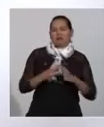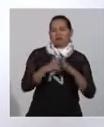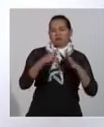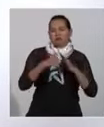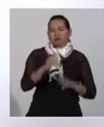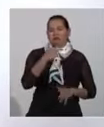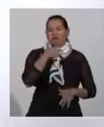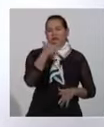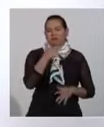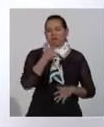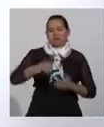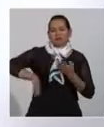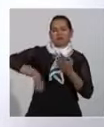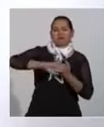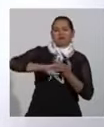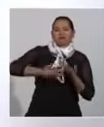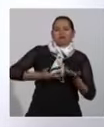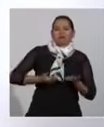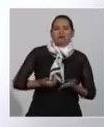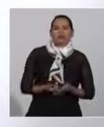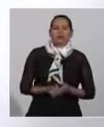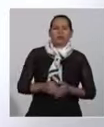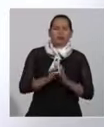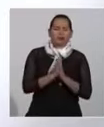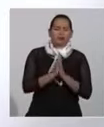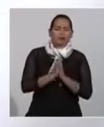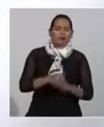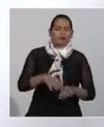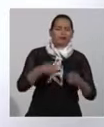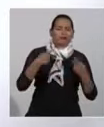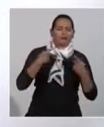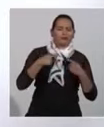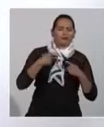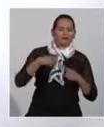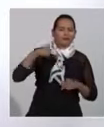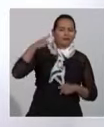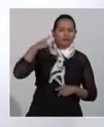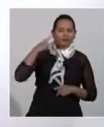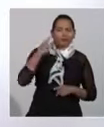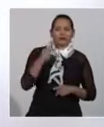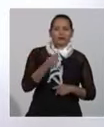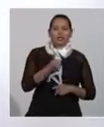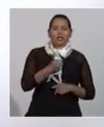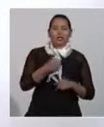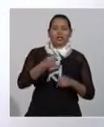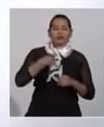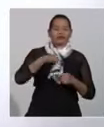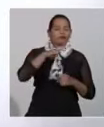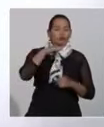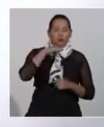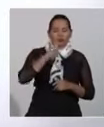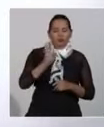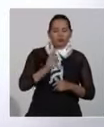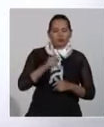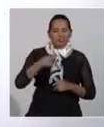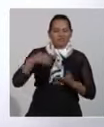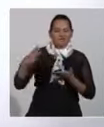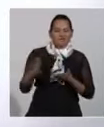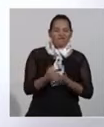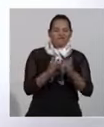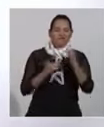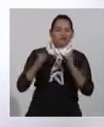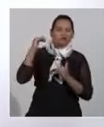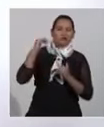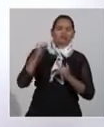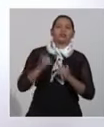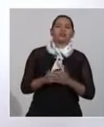campañas de lodo. No se preocupen, poblanas y poblanos, vamos a ganar por una amplia ventaja. El